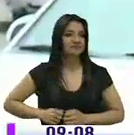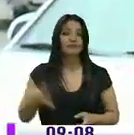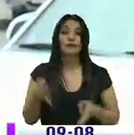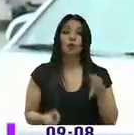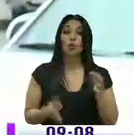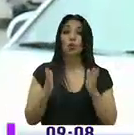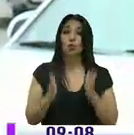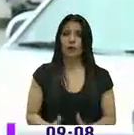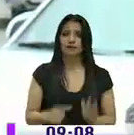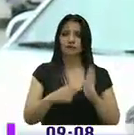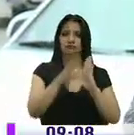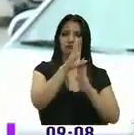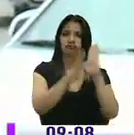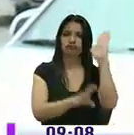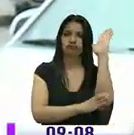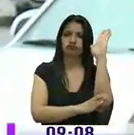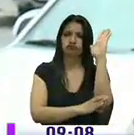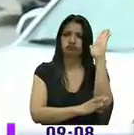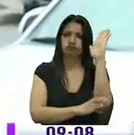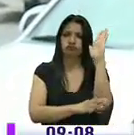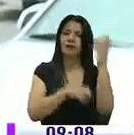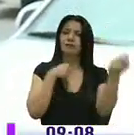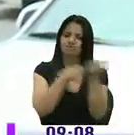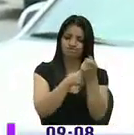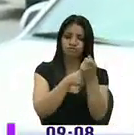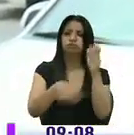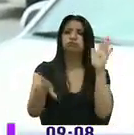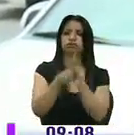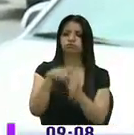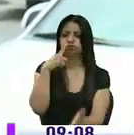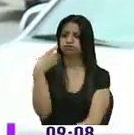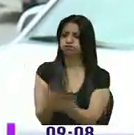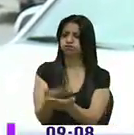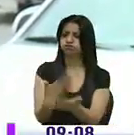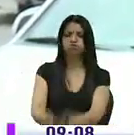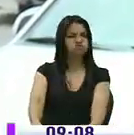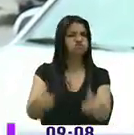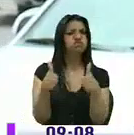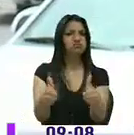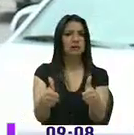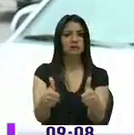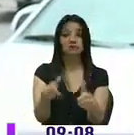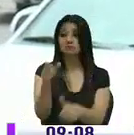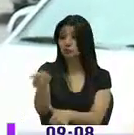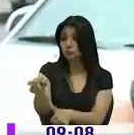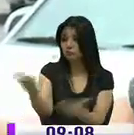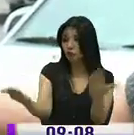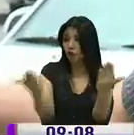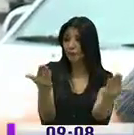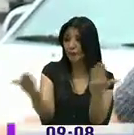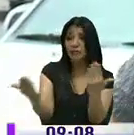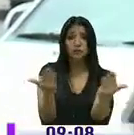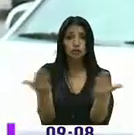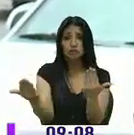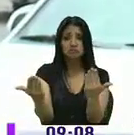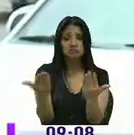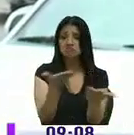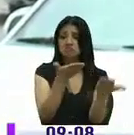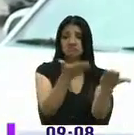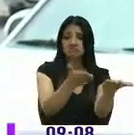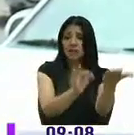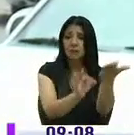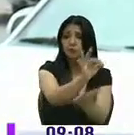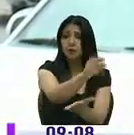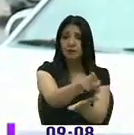constitucionales en apagados a derecho han comprobado todas las posiciones que él tiene y ha dado la razón yo